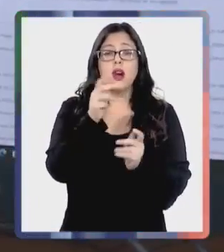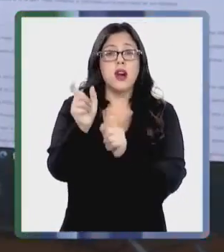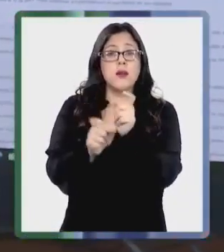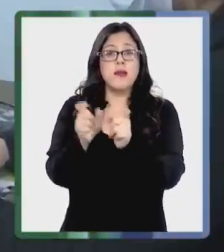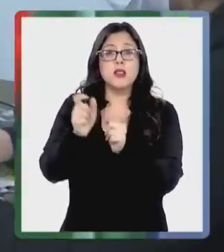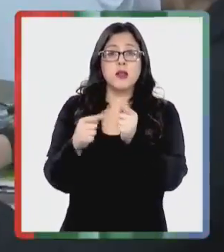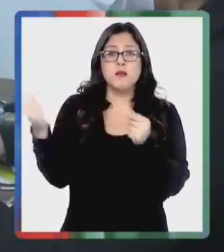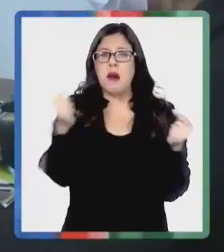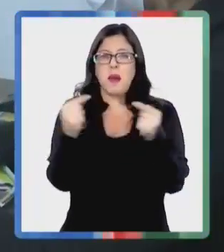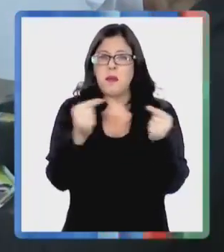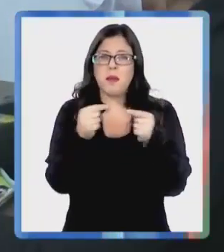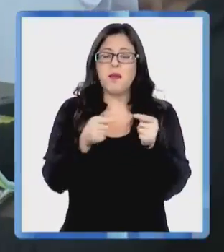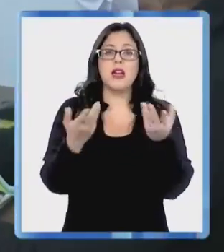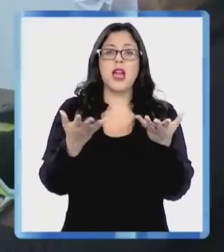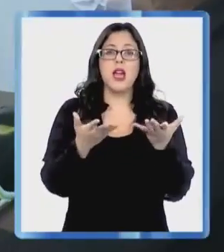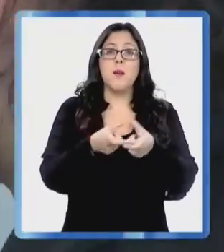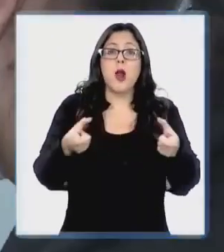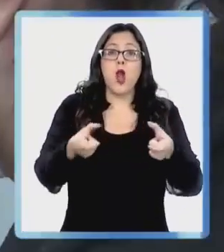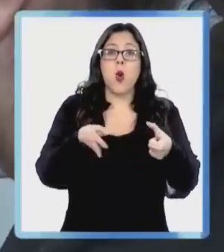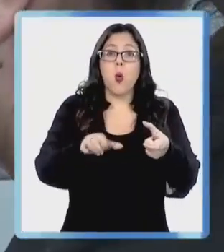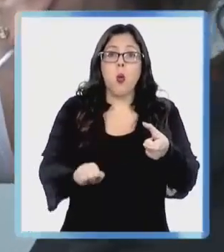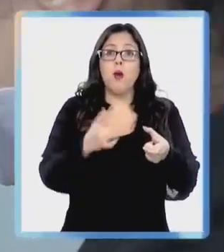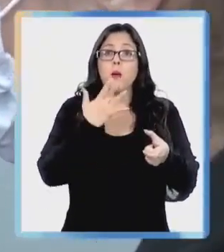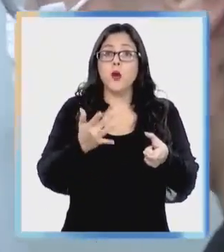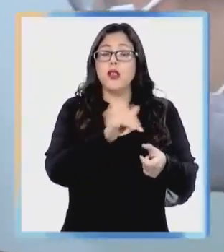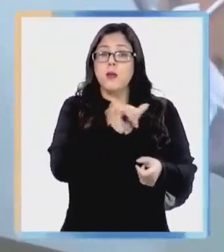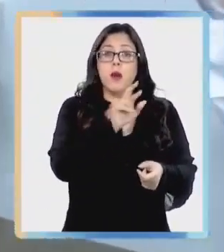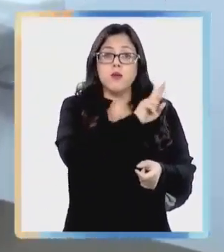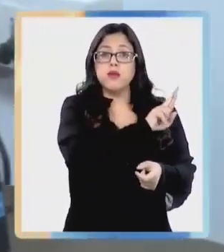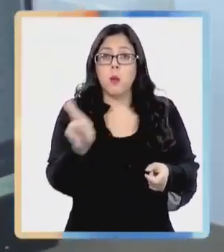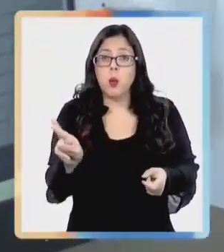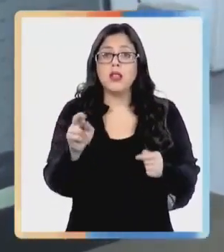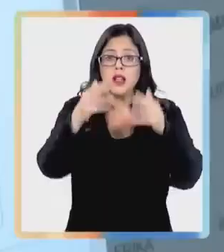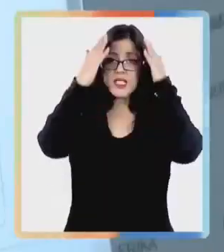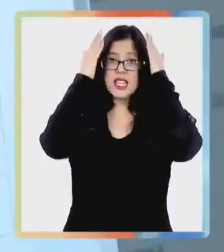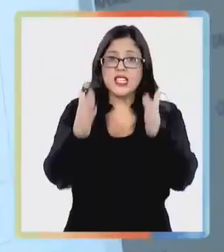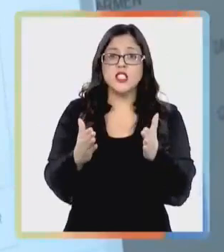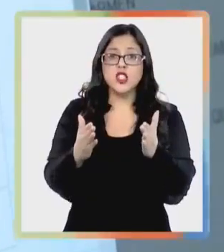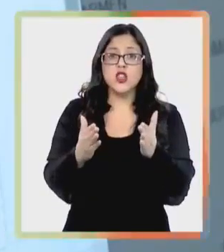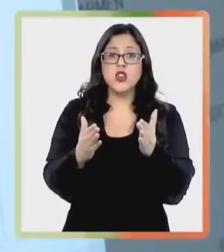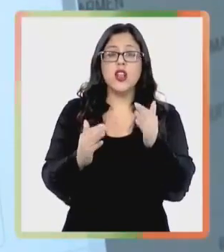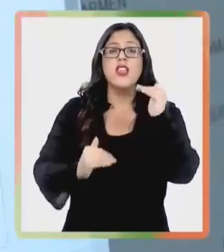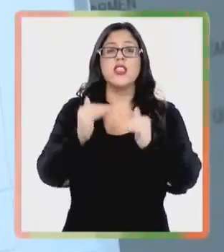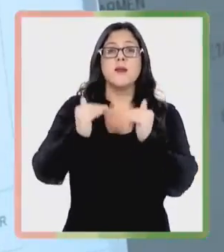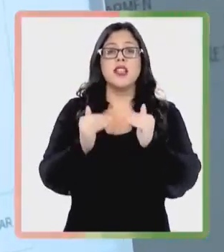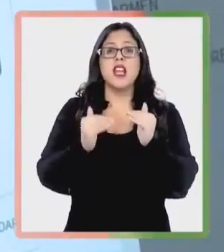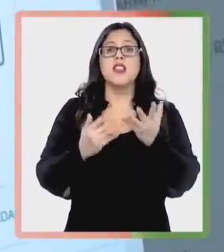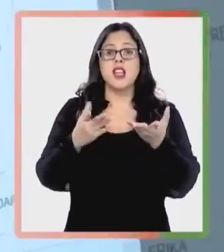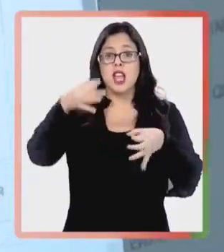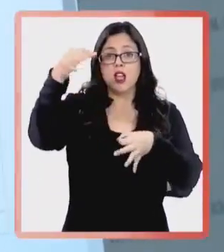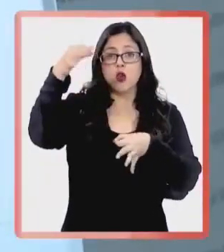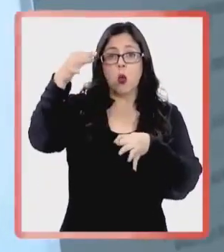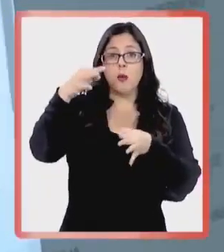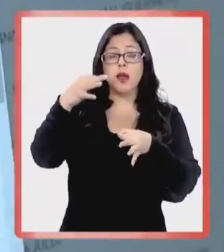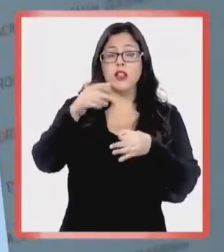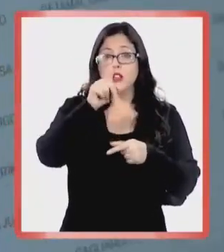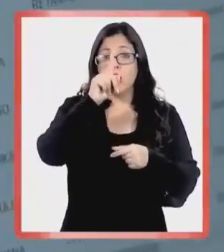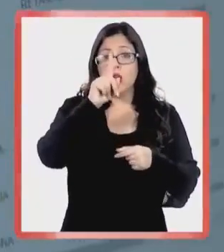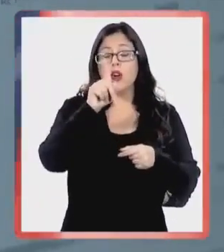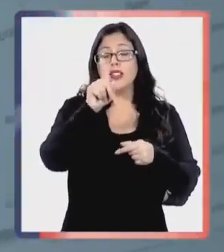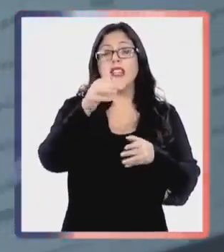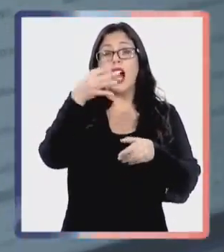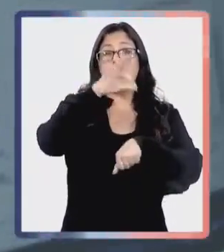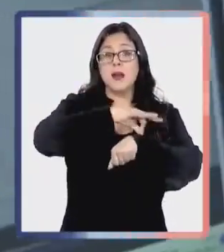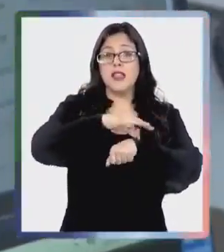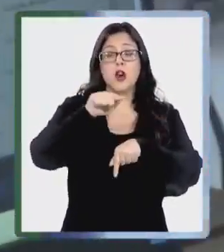está peleando por su cupo porque en algún momento le va a llegar la respuesta y su atención va a ser priorizada según sus antecedentes clínicos. Por el